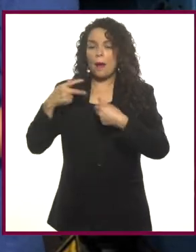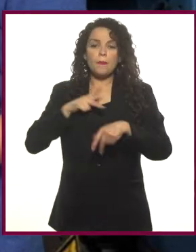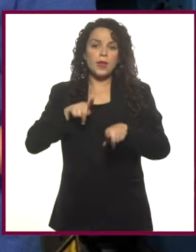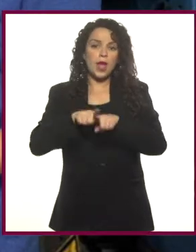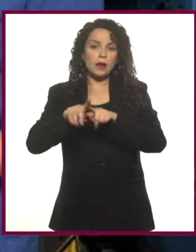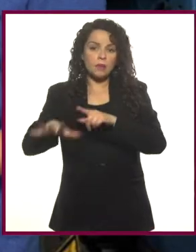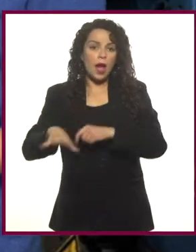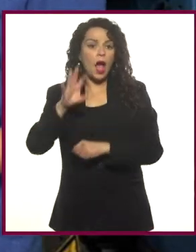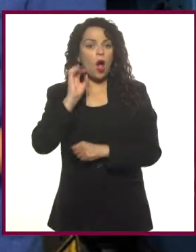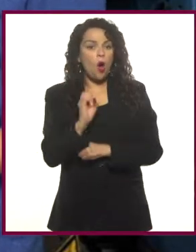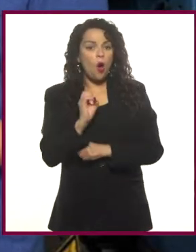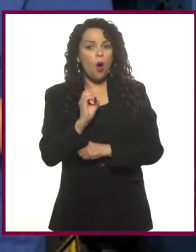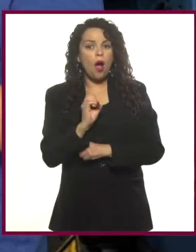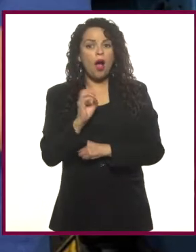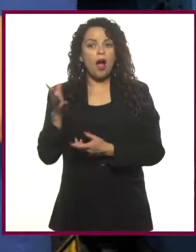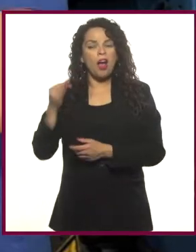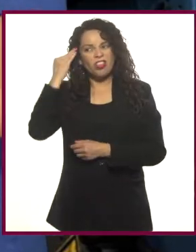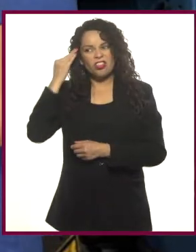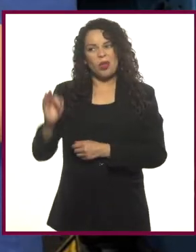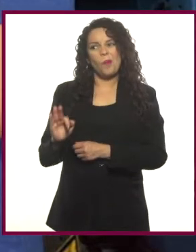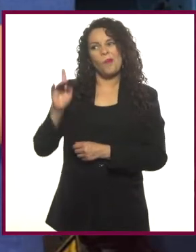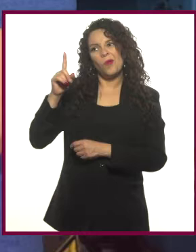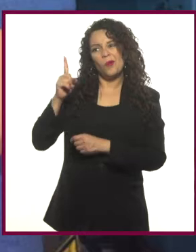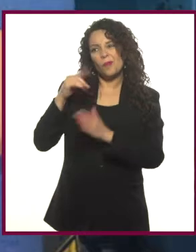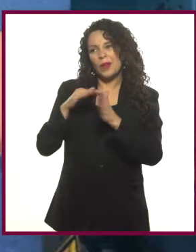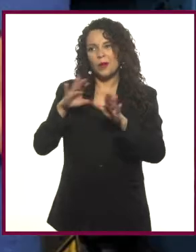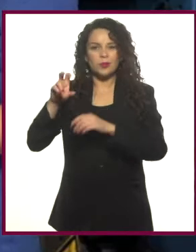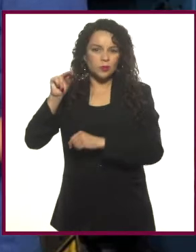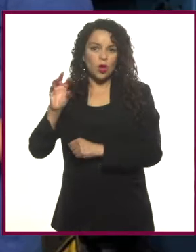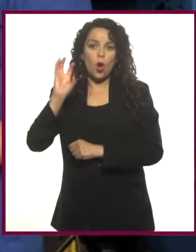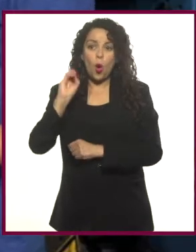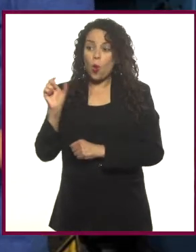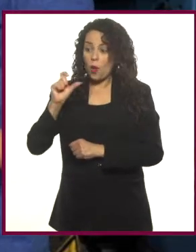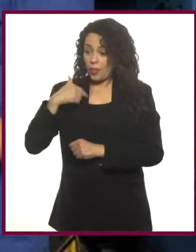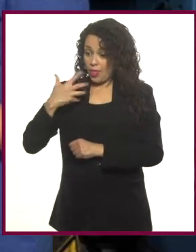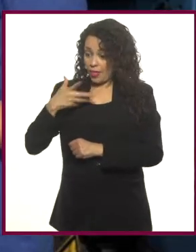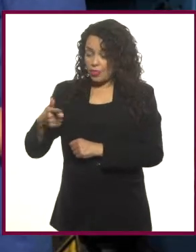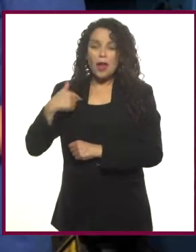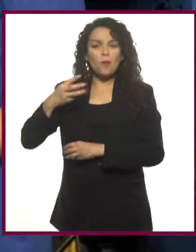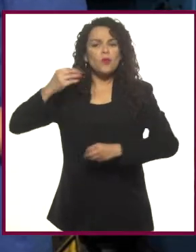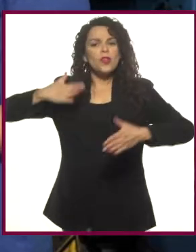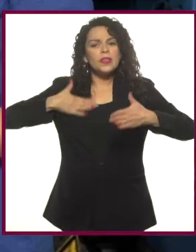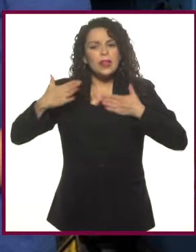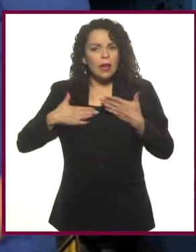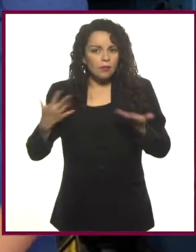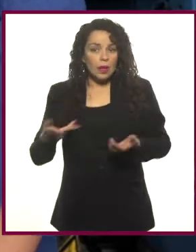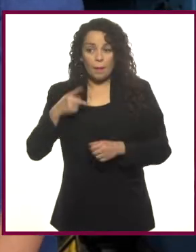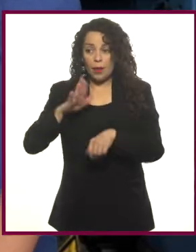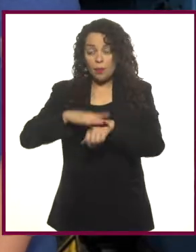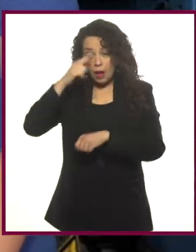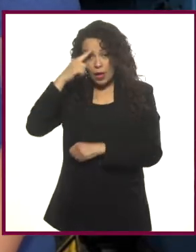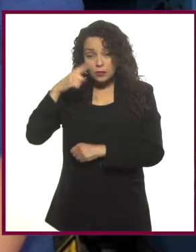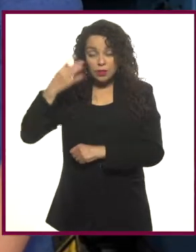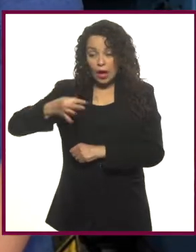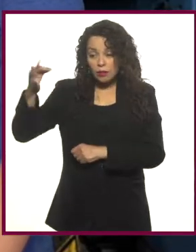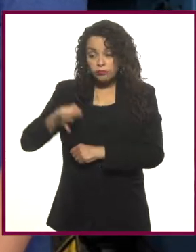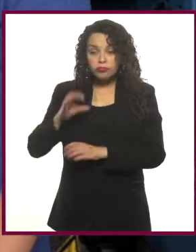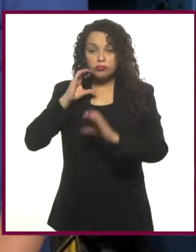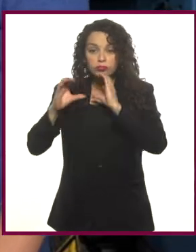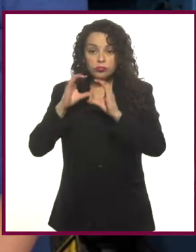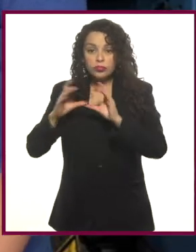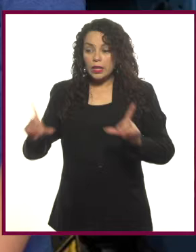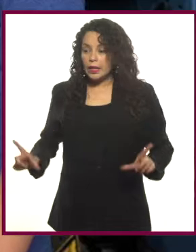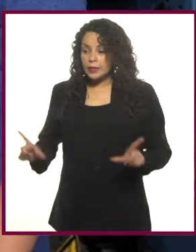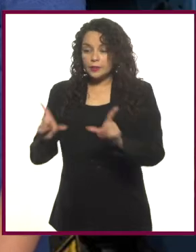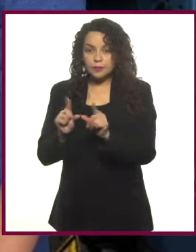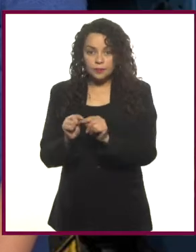regaló mi hermana, o están medio ochenteros, o me divertí con ellos mientras los tuve. Pero un asunto de practicidad y